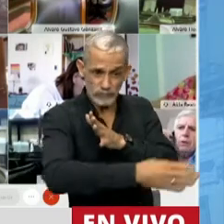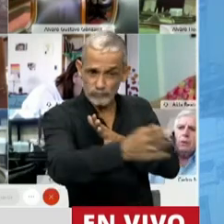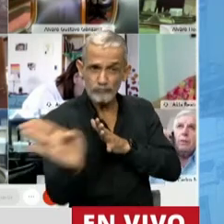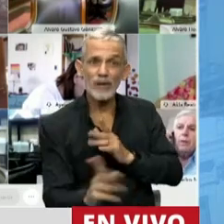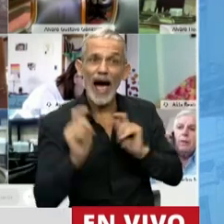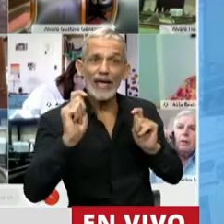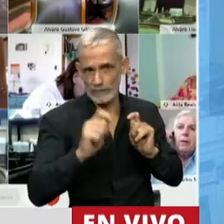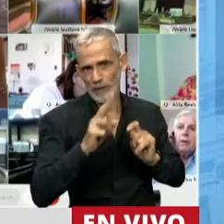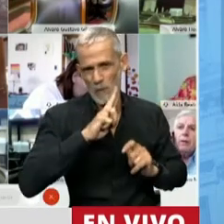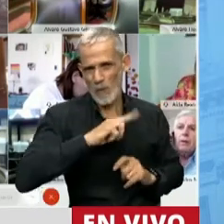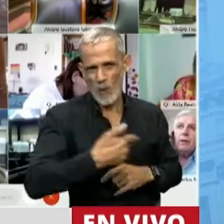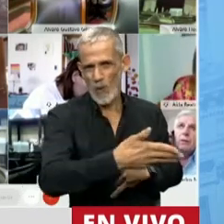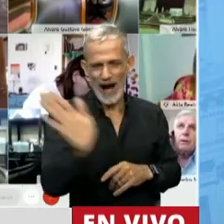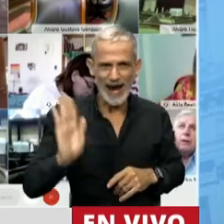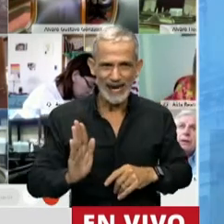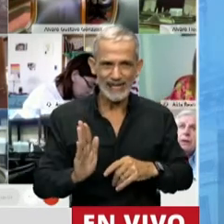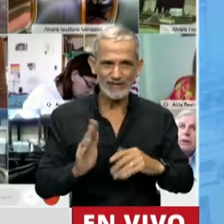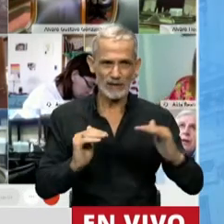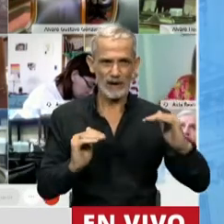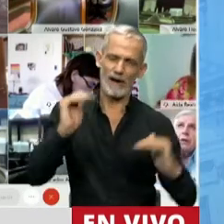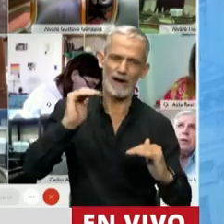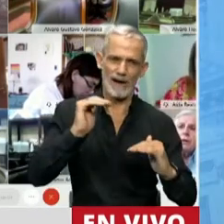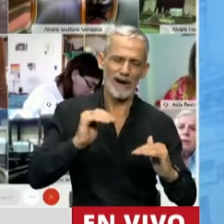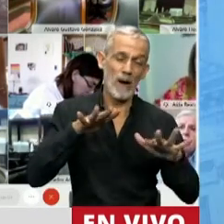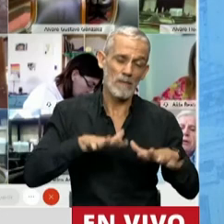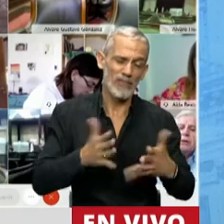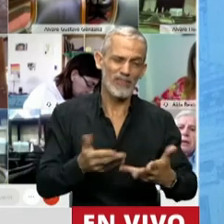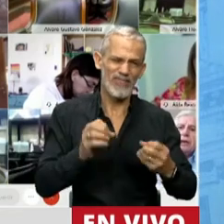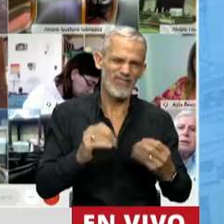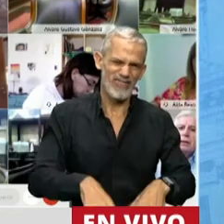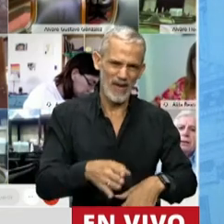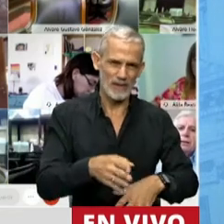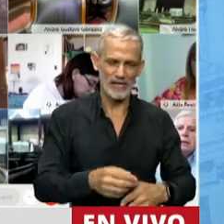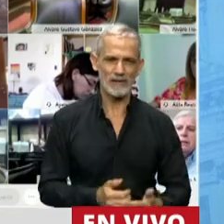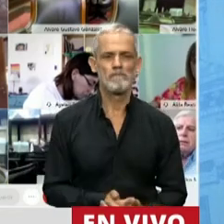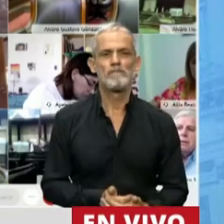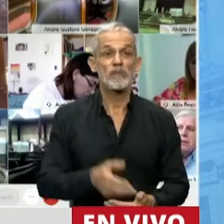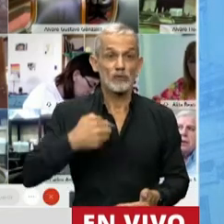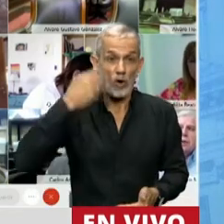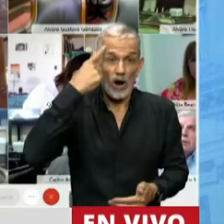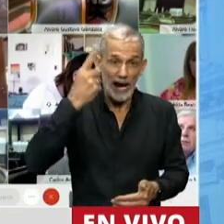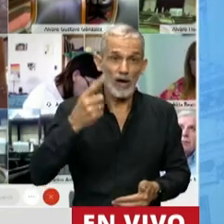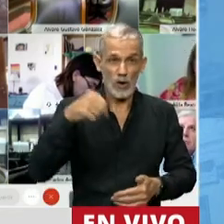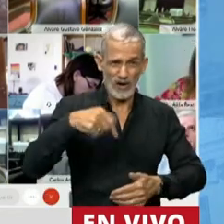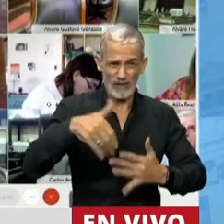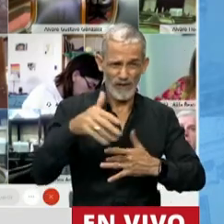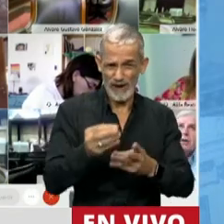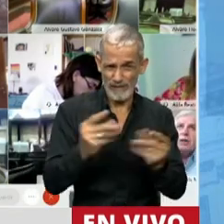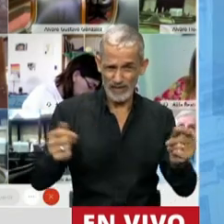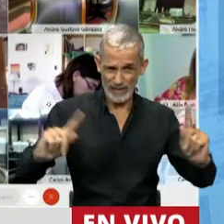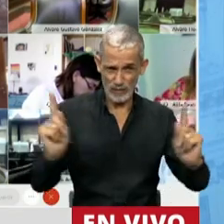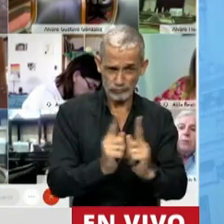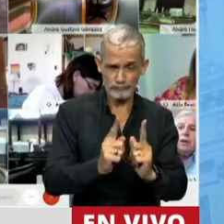se entiende es la relación más débil en el vínculo. De modo que creo, y con esto quiero